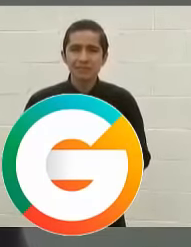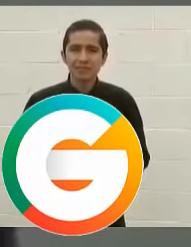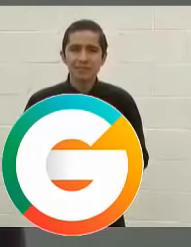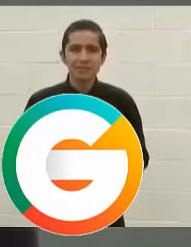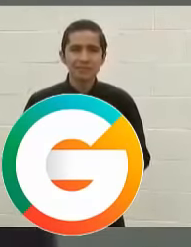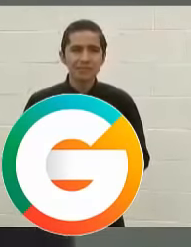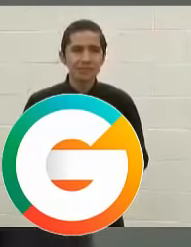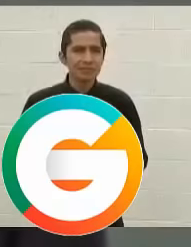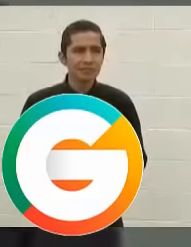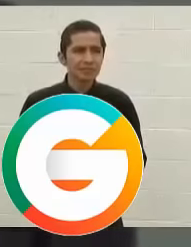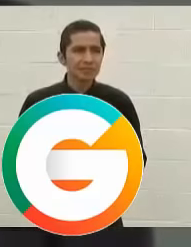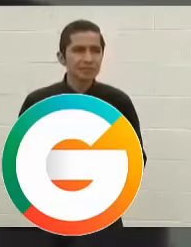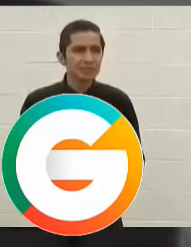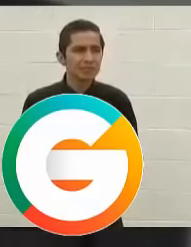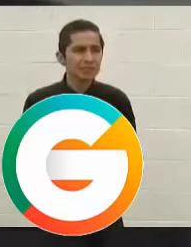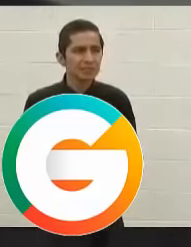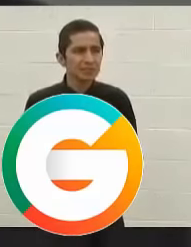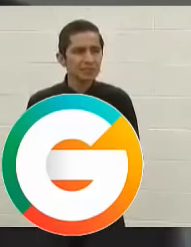Adelante.